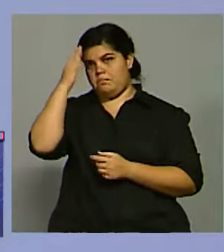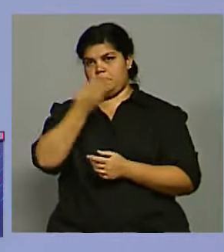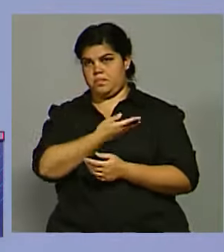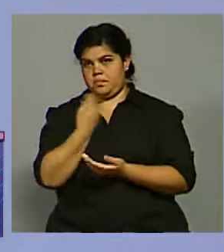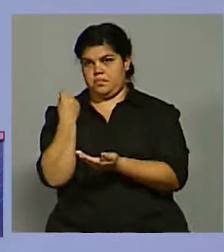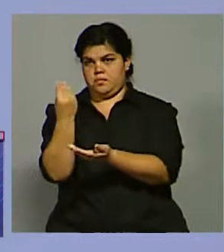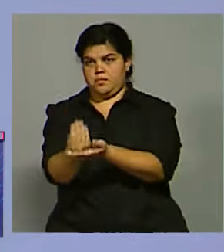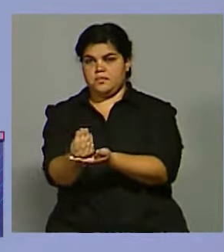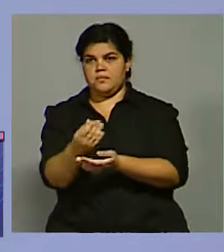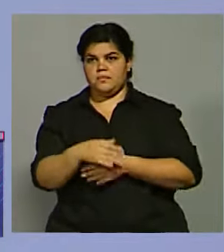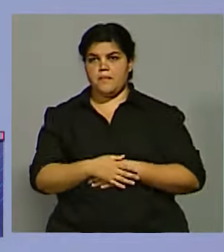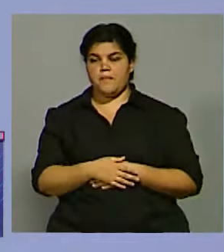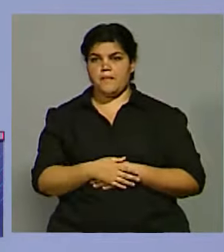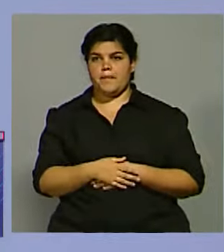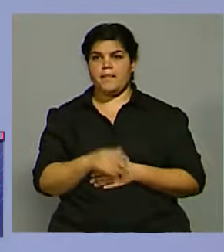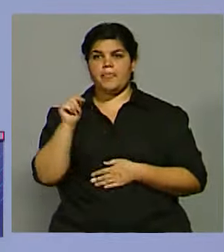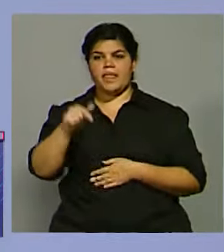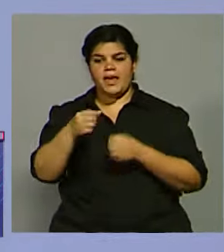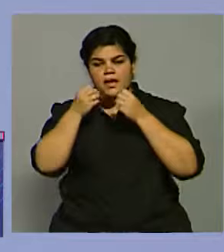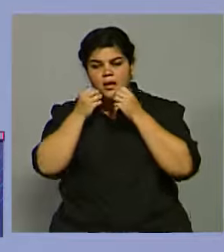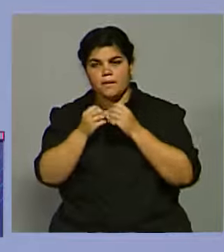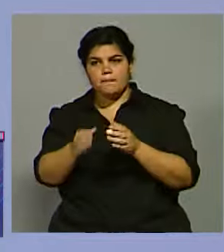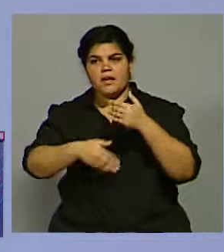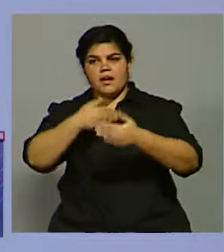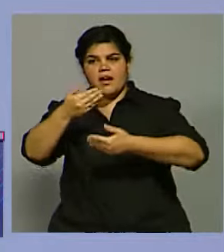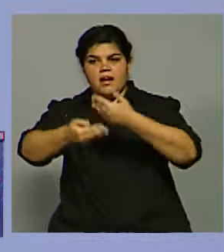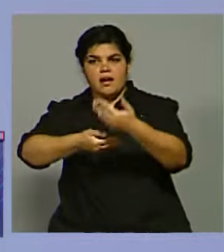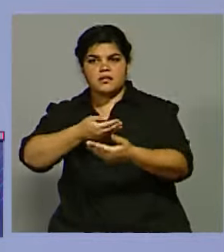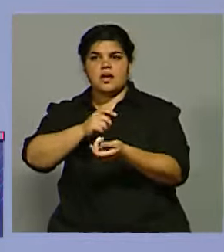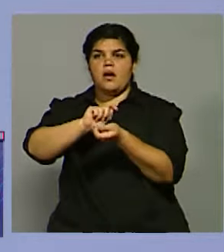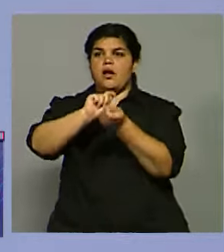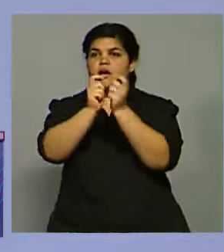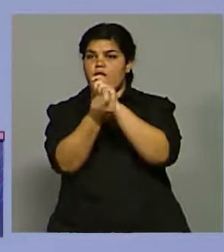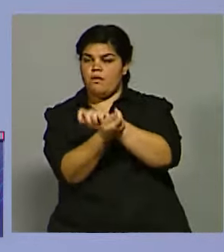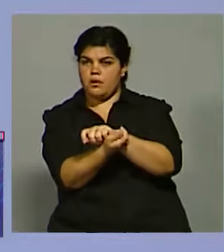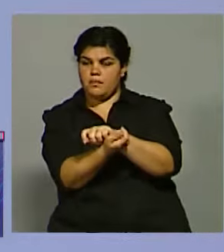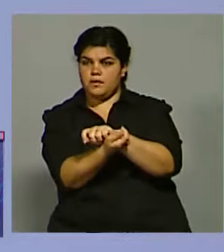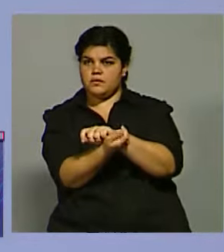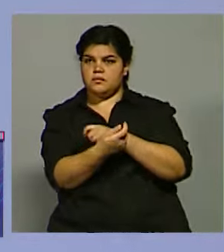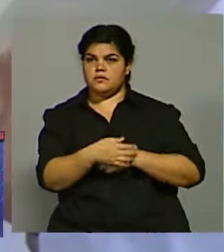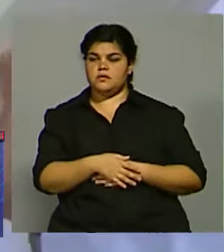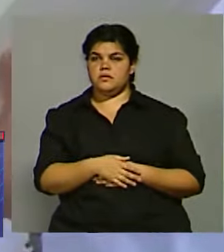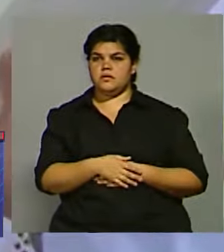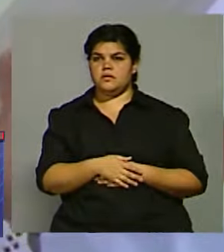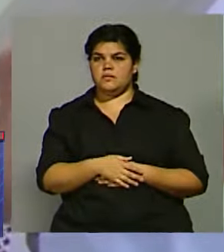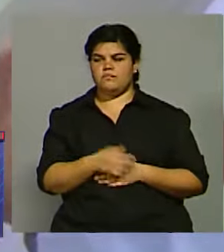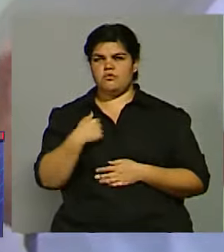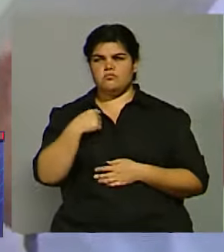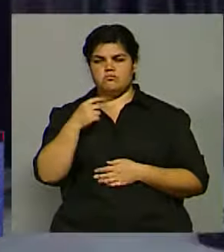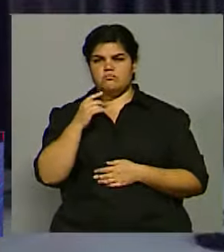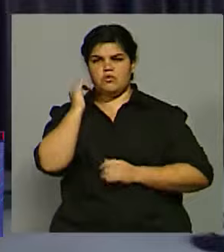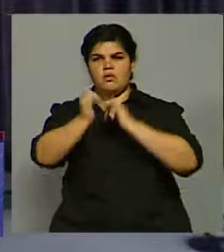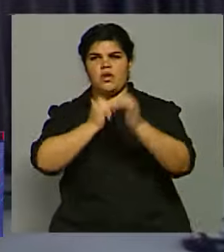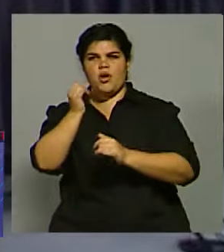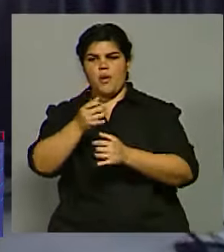haber iniciado procesos de reforma, que muy pocos, o yo le diría casi ninguno, ha llegado a buen